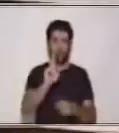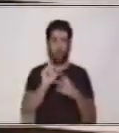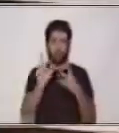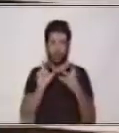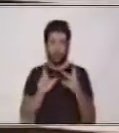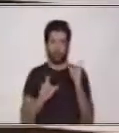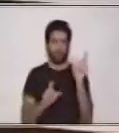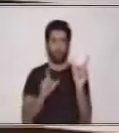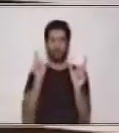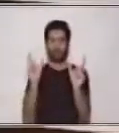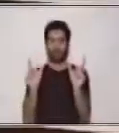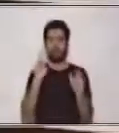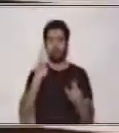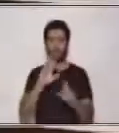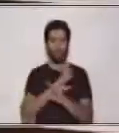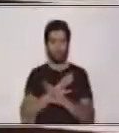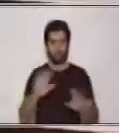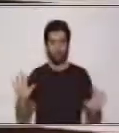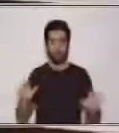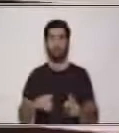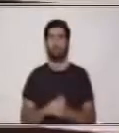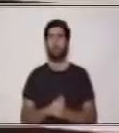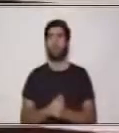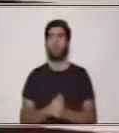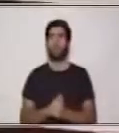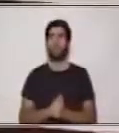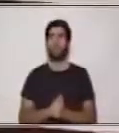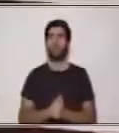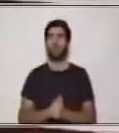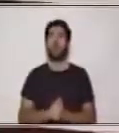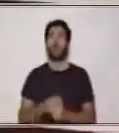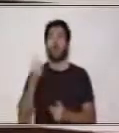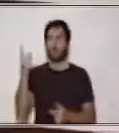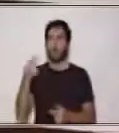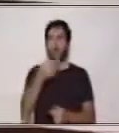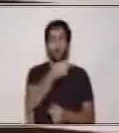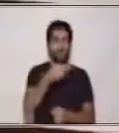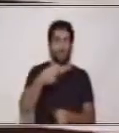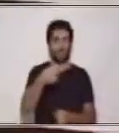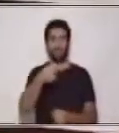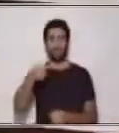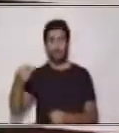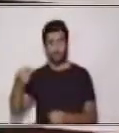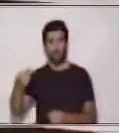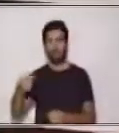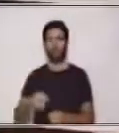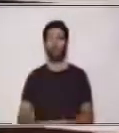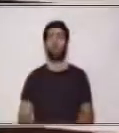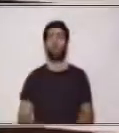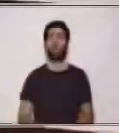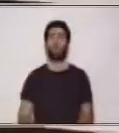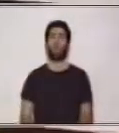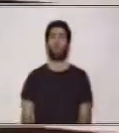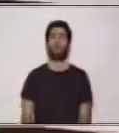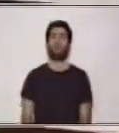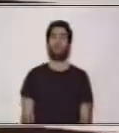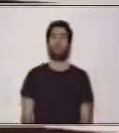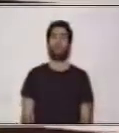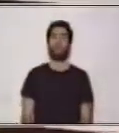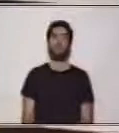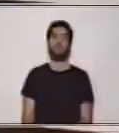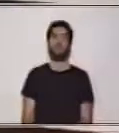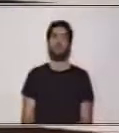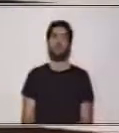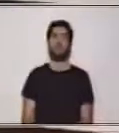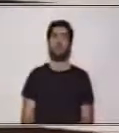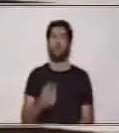elementos, son solamente dos. Se están restando y los dos términos tienen raíz